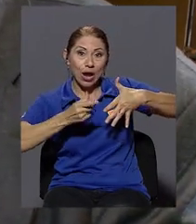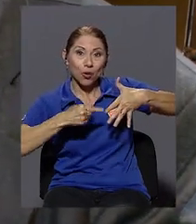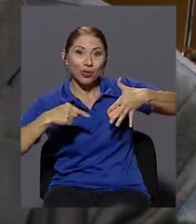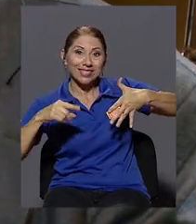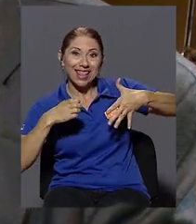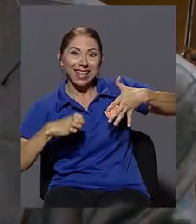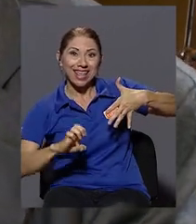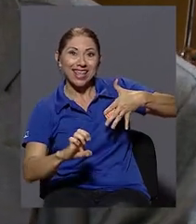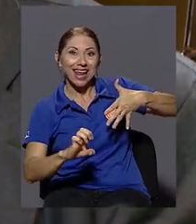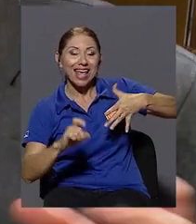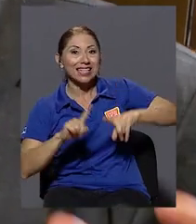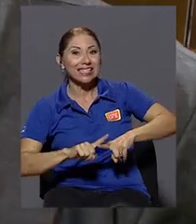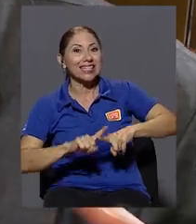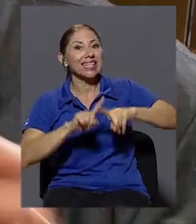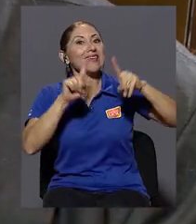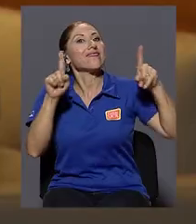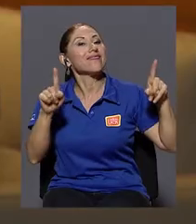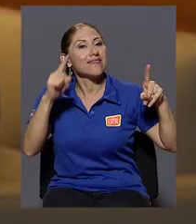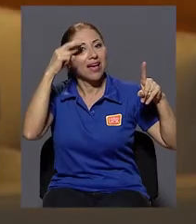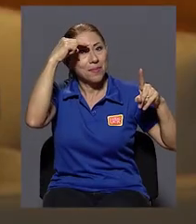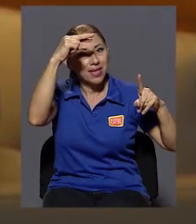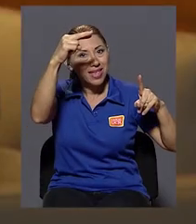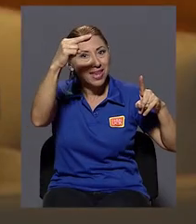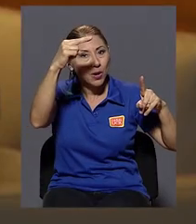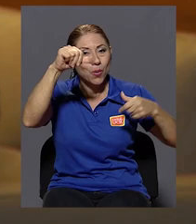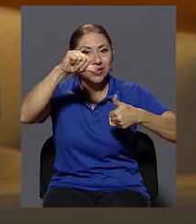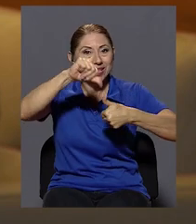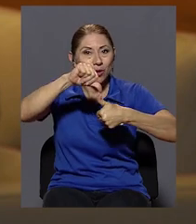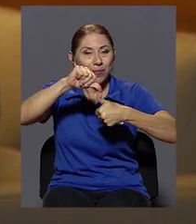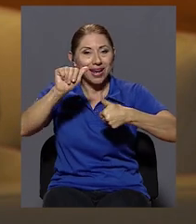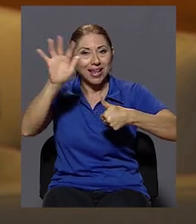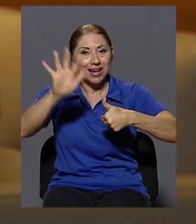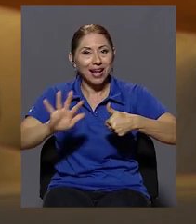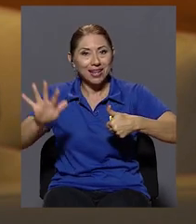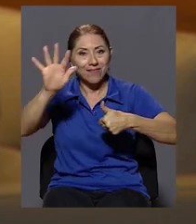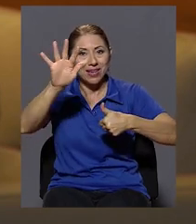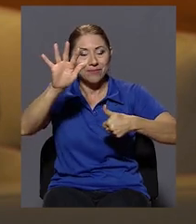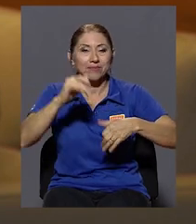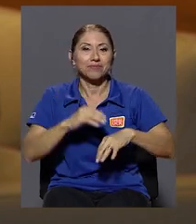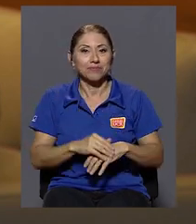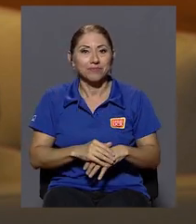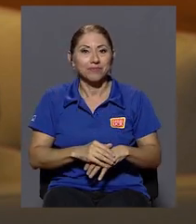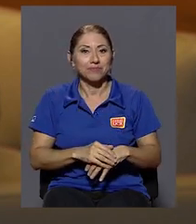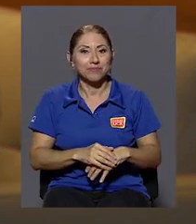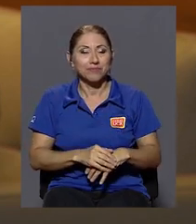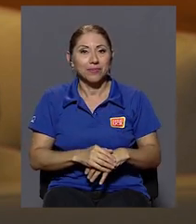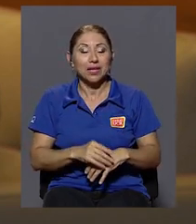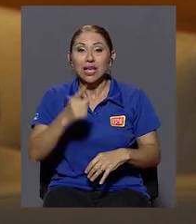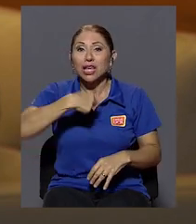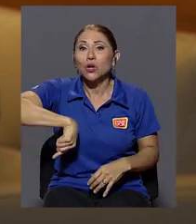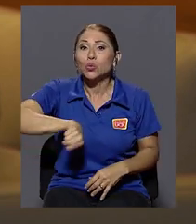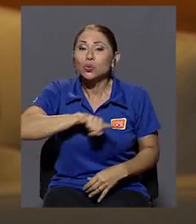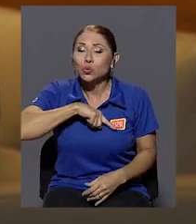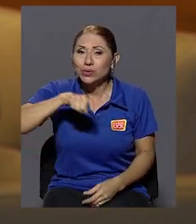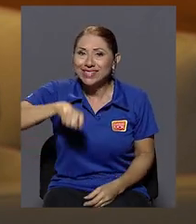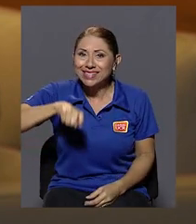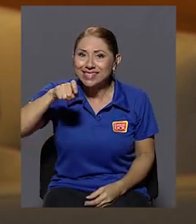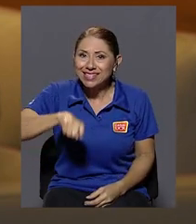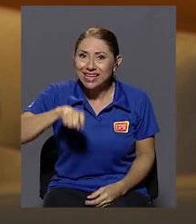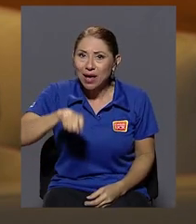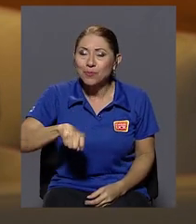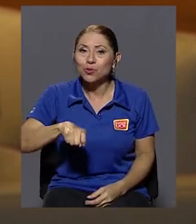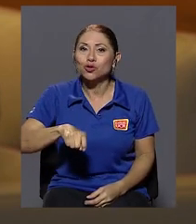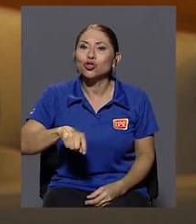a la mirada geoestratégica que tiene México, a Centroamérica y el Caribe. Y nosotros